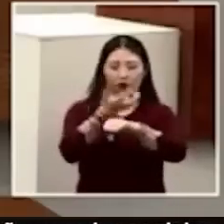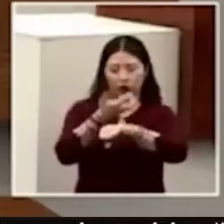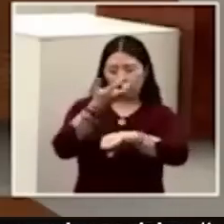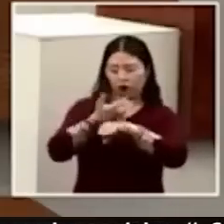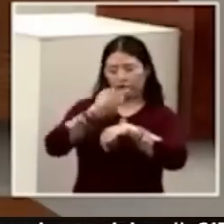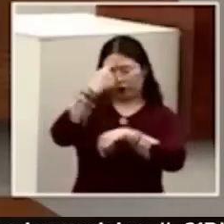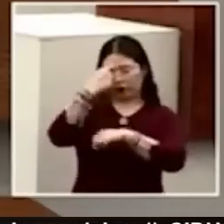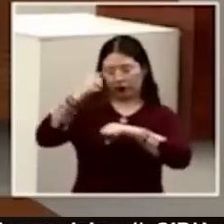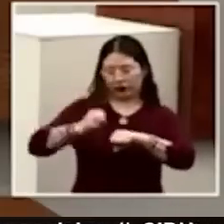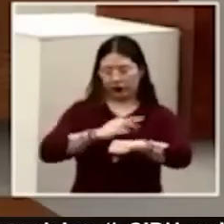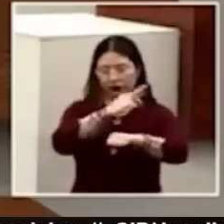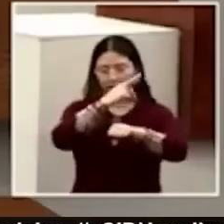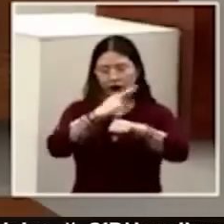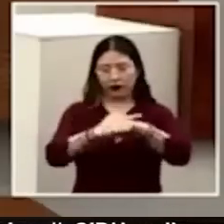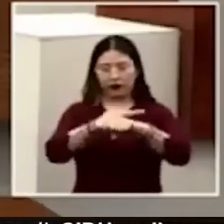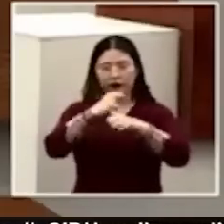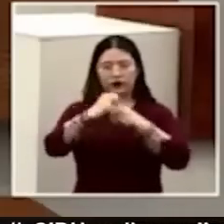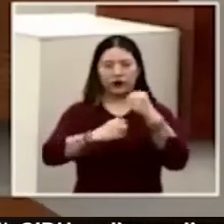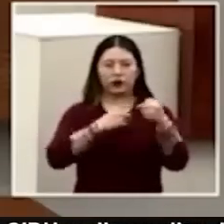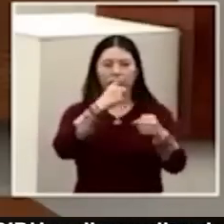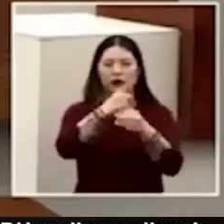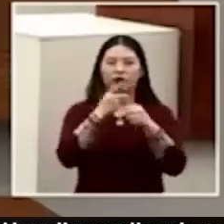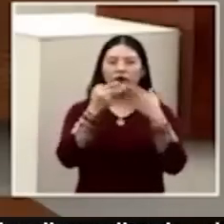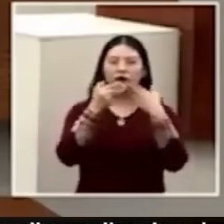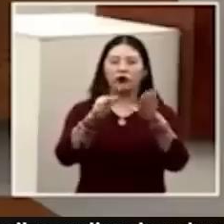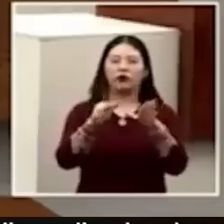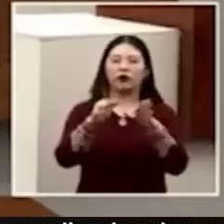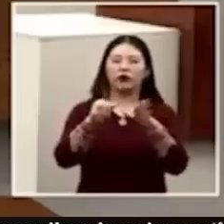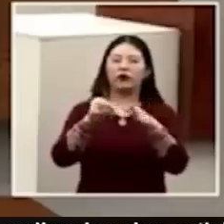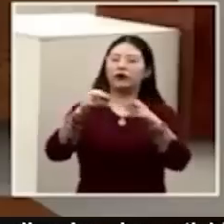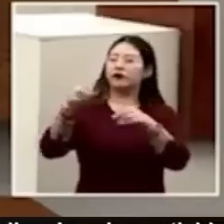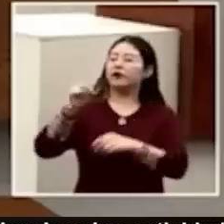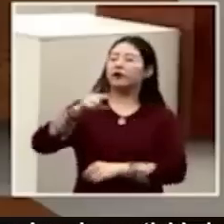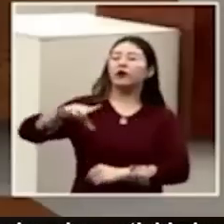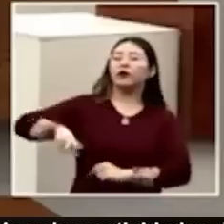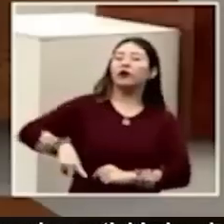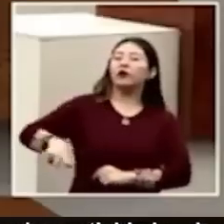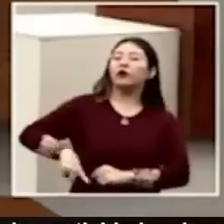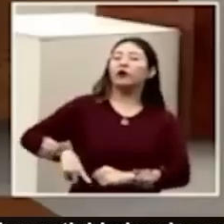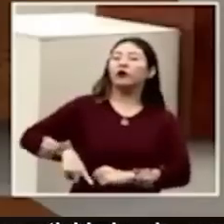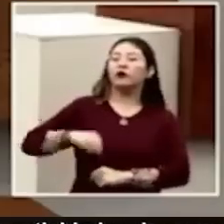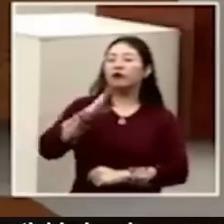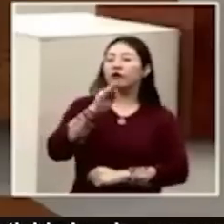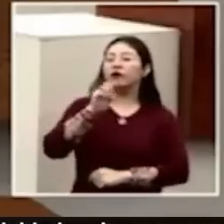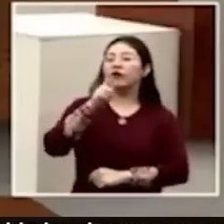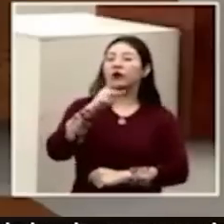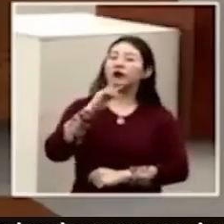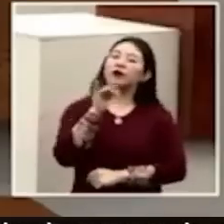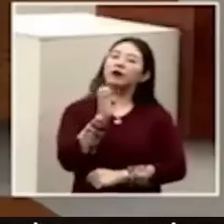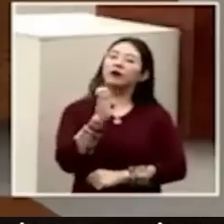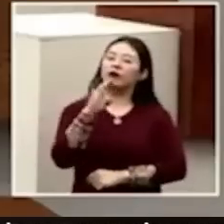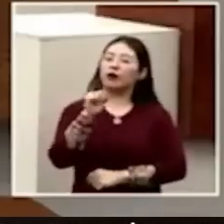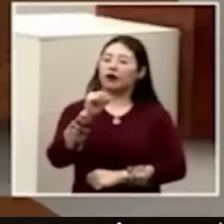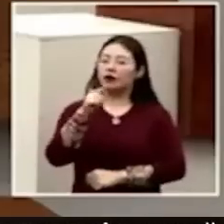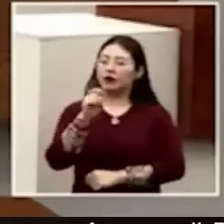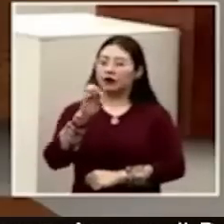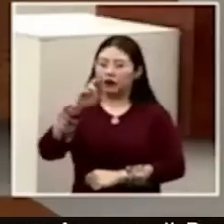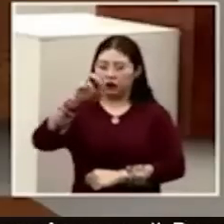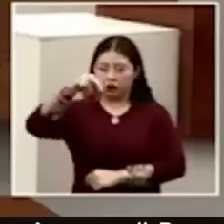el exsecretario de Seguridad Pública del gobierno de Felipe Calderón, y seguramente